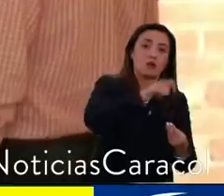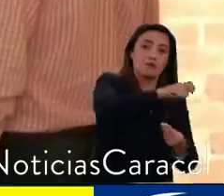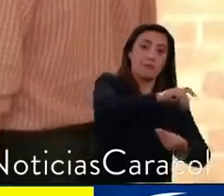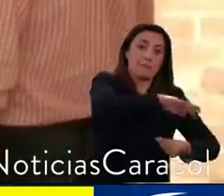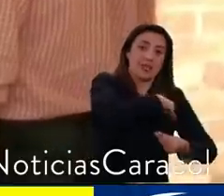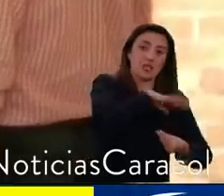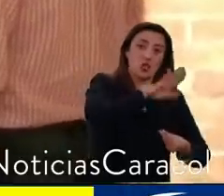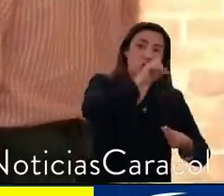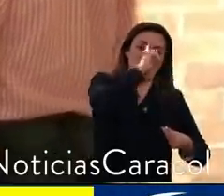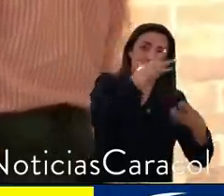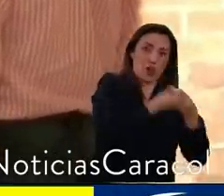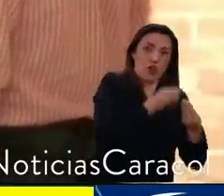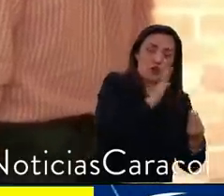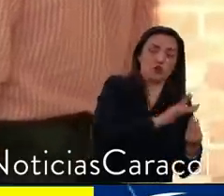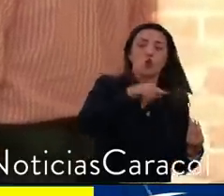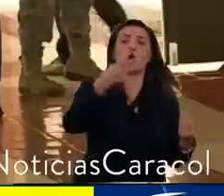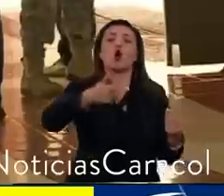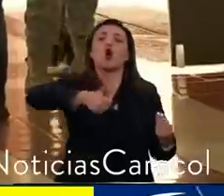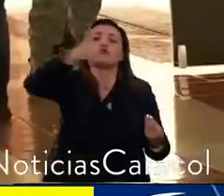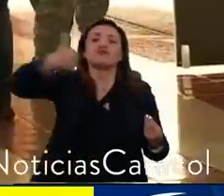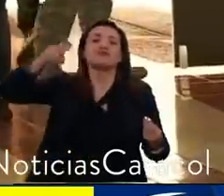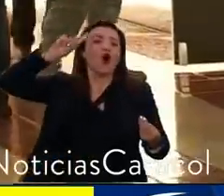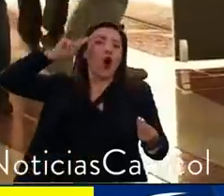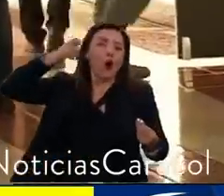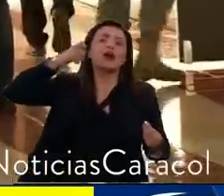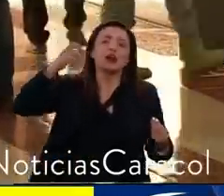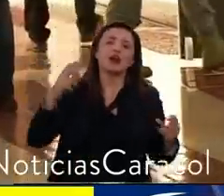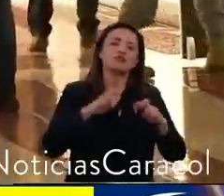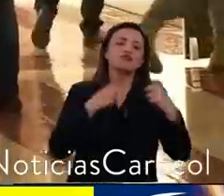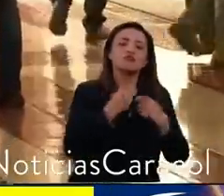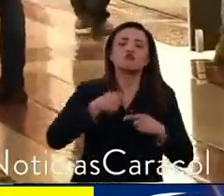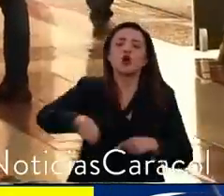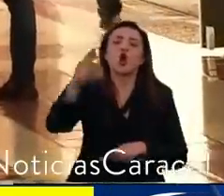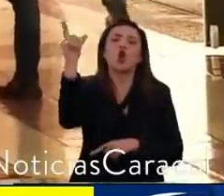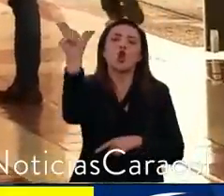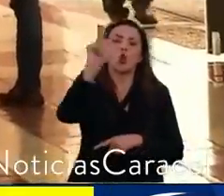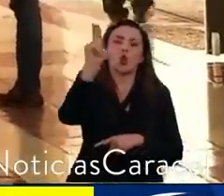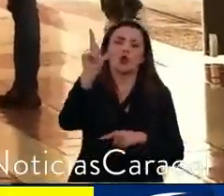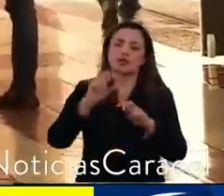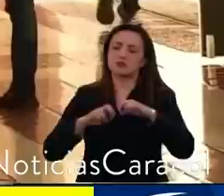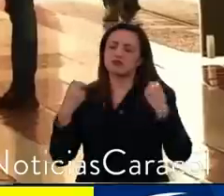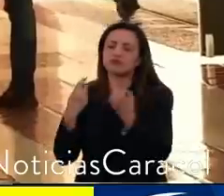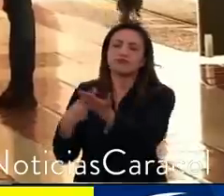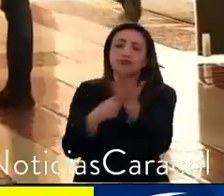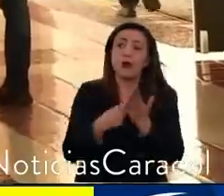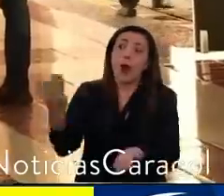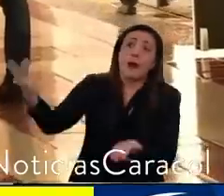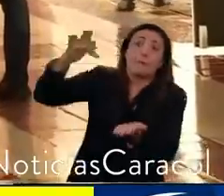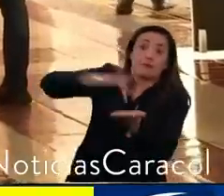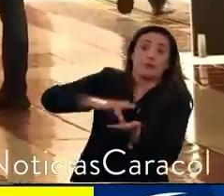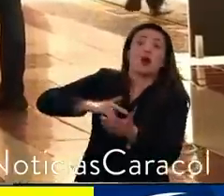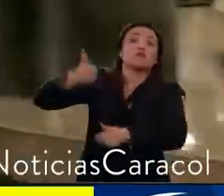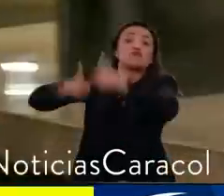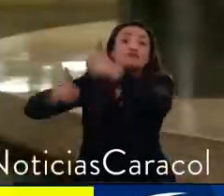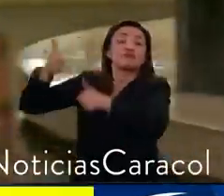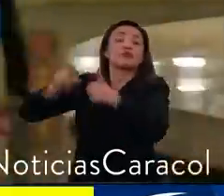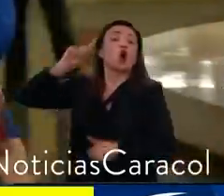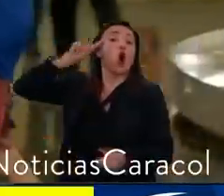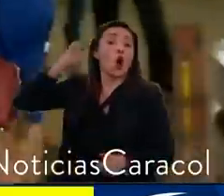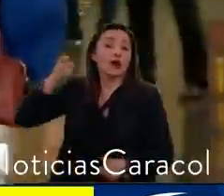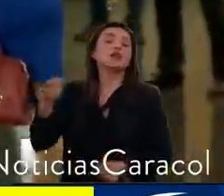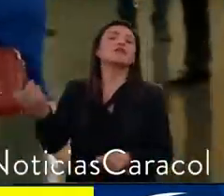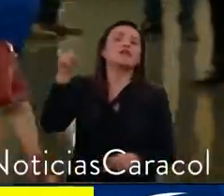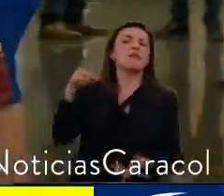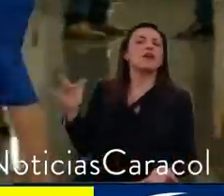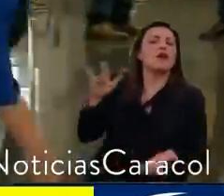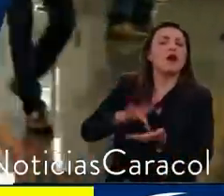a partir del lunes se van a instalar unas mesas de diálogo donde van a participar los gobernadores, pero también donde van a participar los